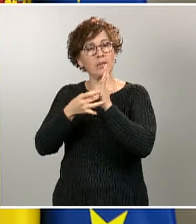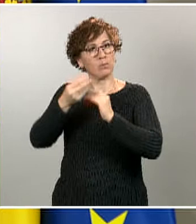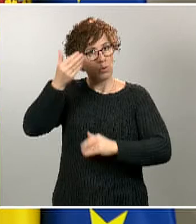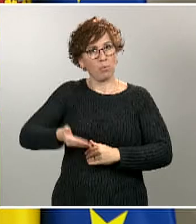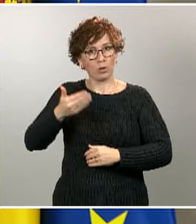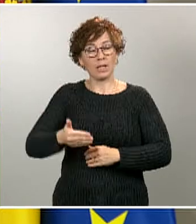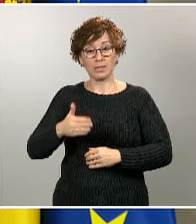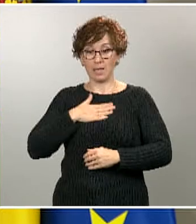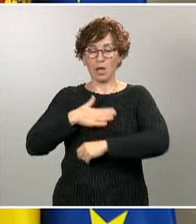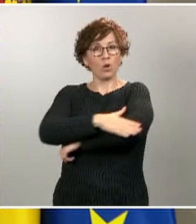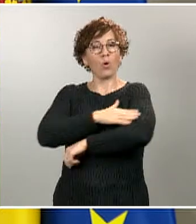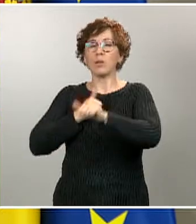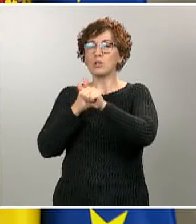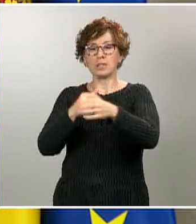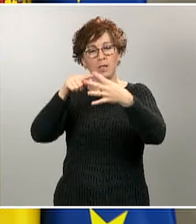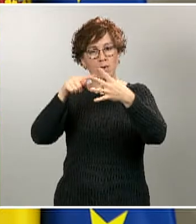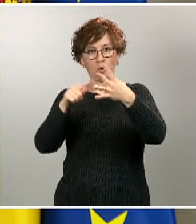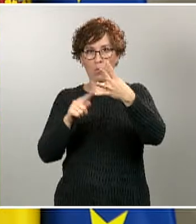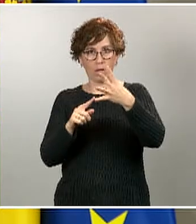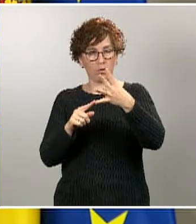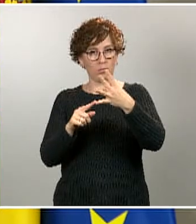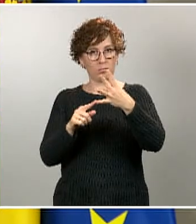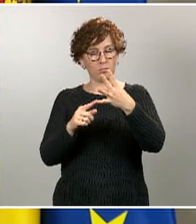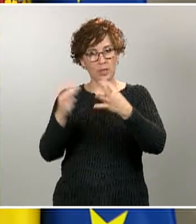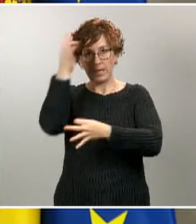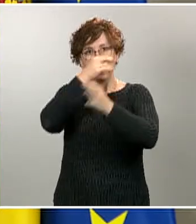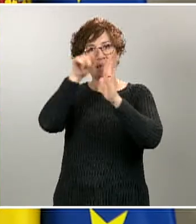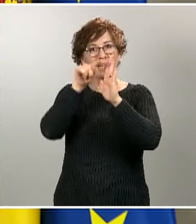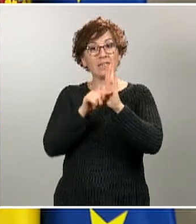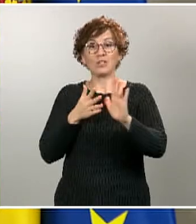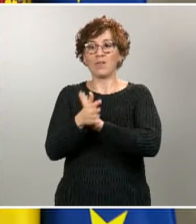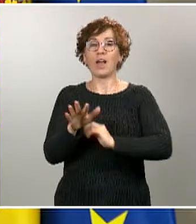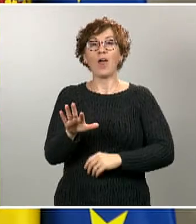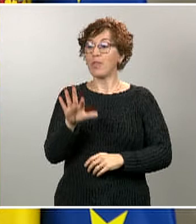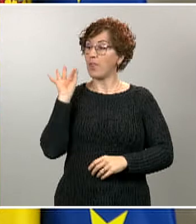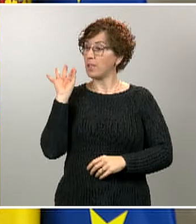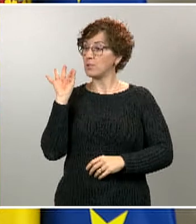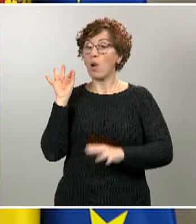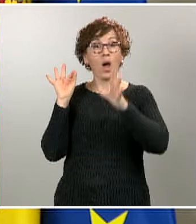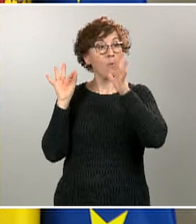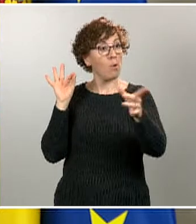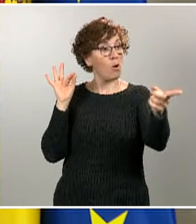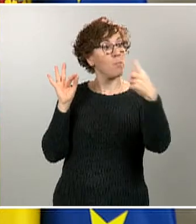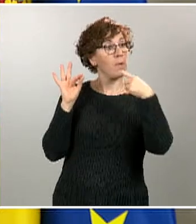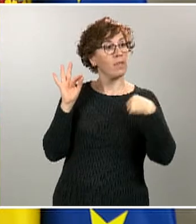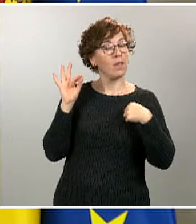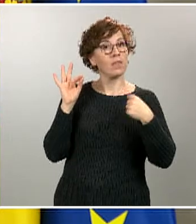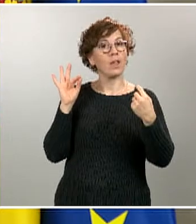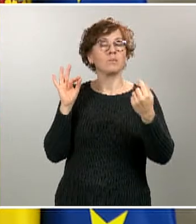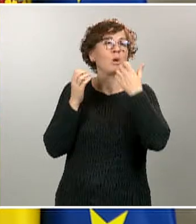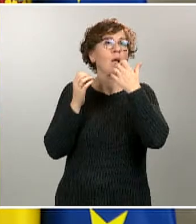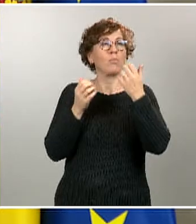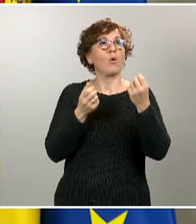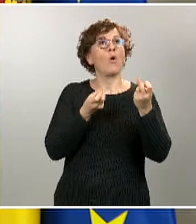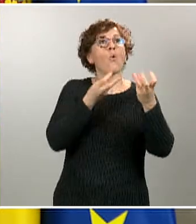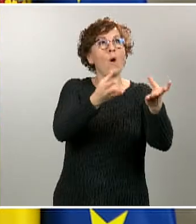son decisiones que se tomen porque automáticamente haya un indicador, el número de casos notificados o el número de pacientes en la UCI